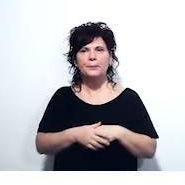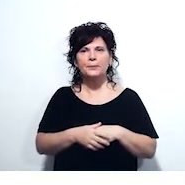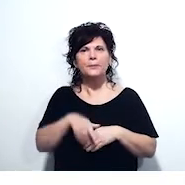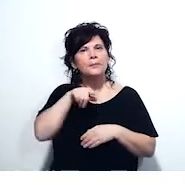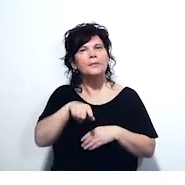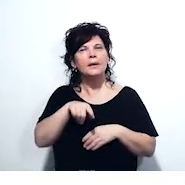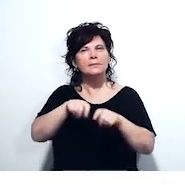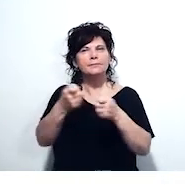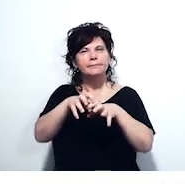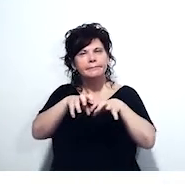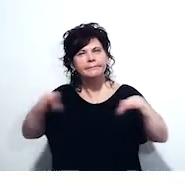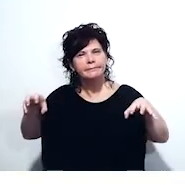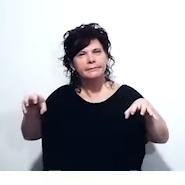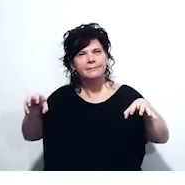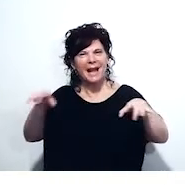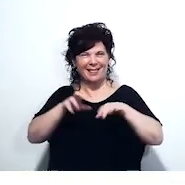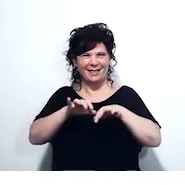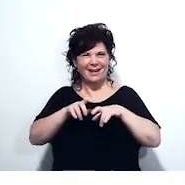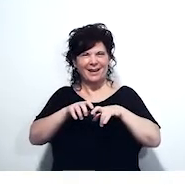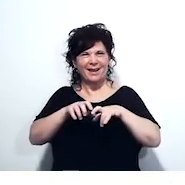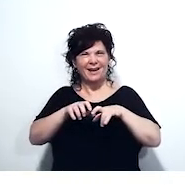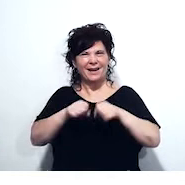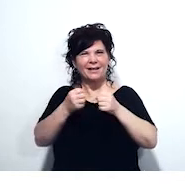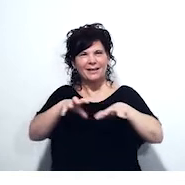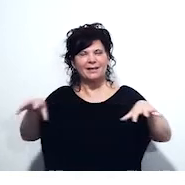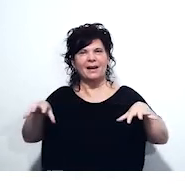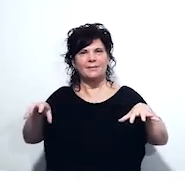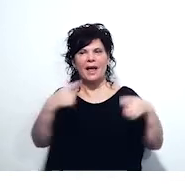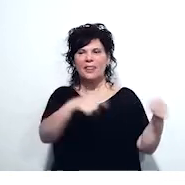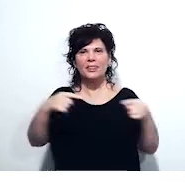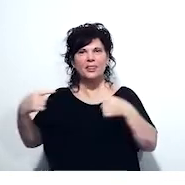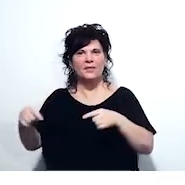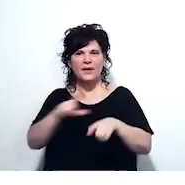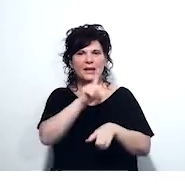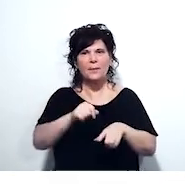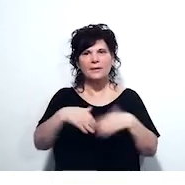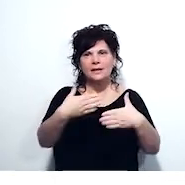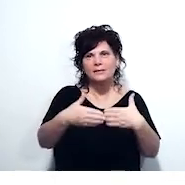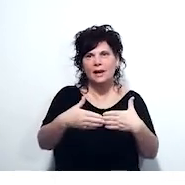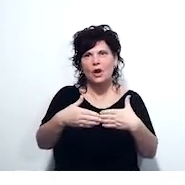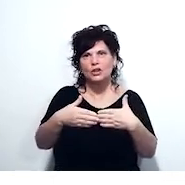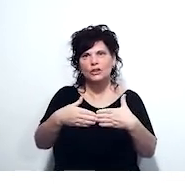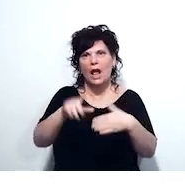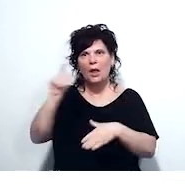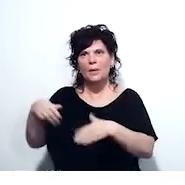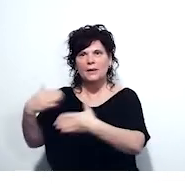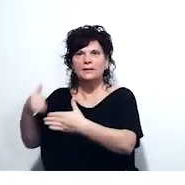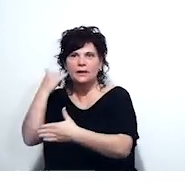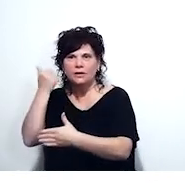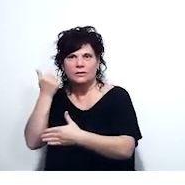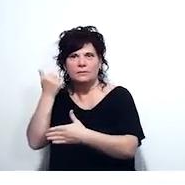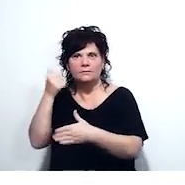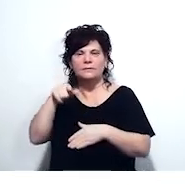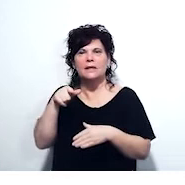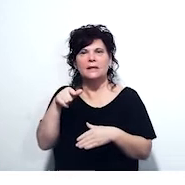esta dimensión de la brecha digital tan diferente entre países desarrollados y nosotros es porque ellos agregan una cadena de